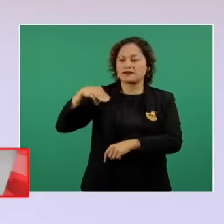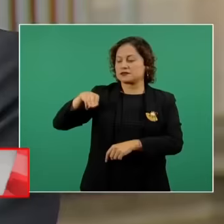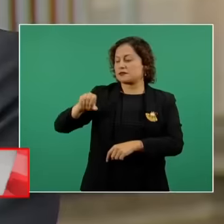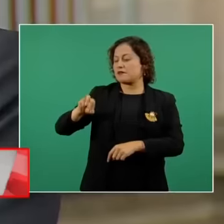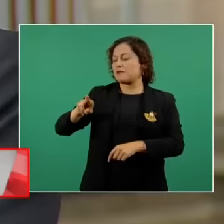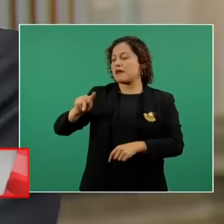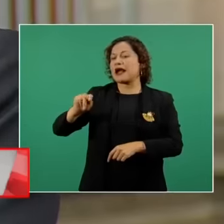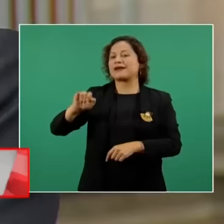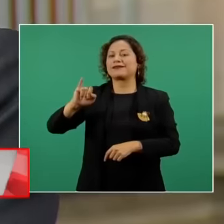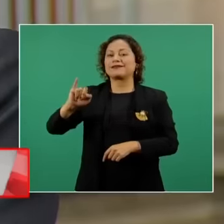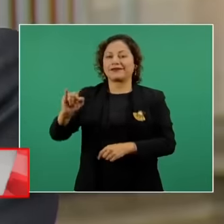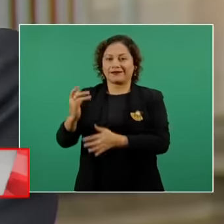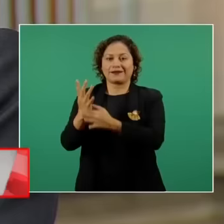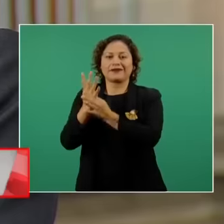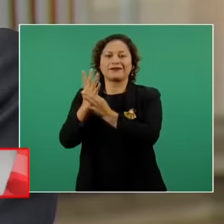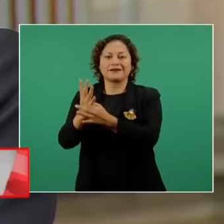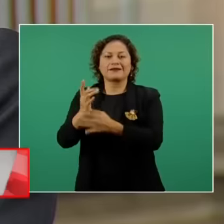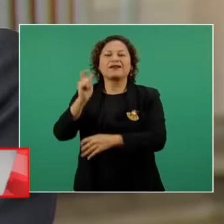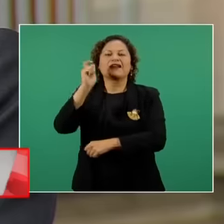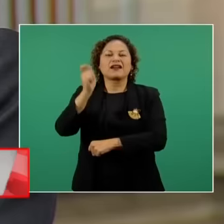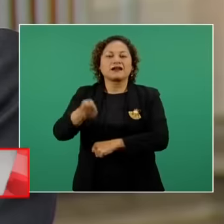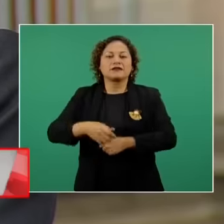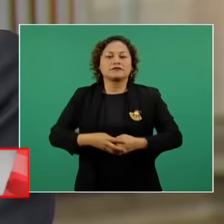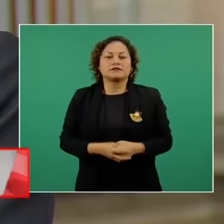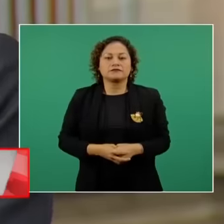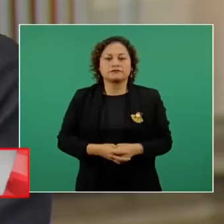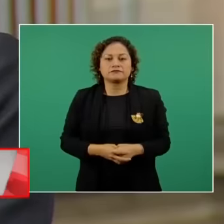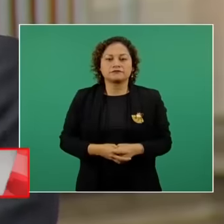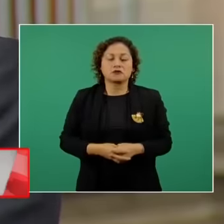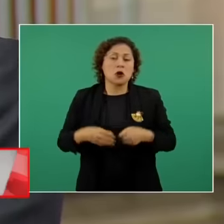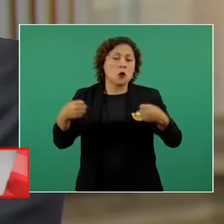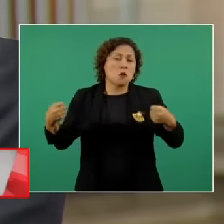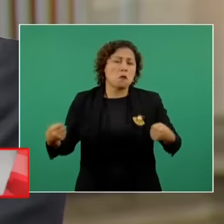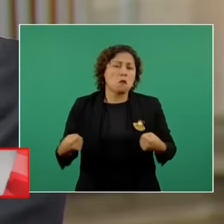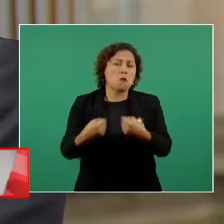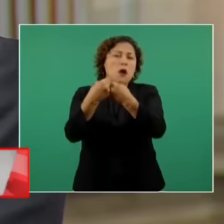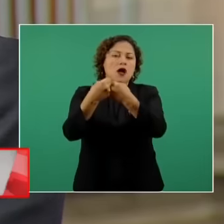el choque puede evitarse